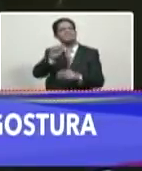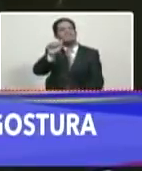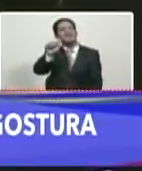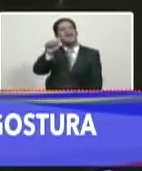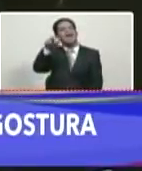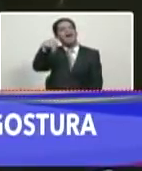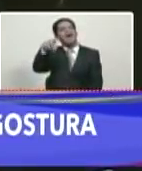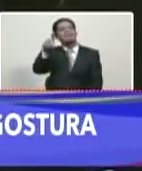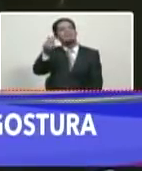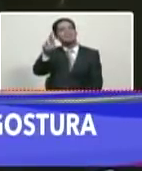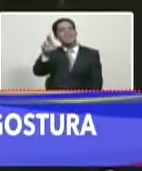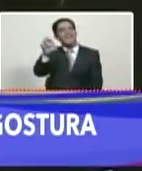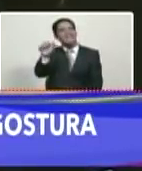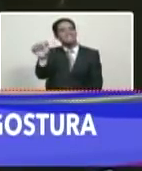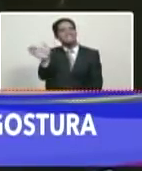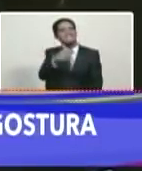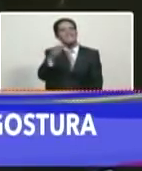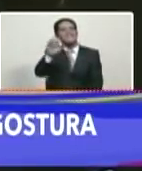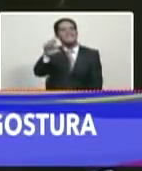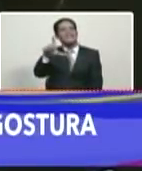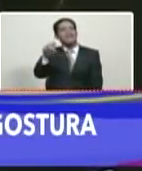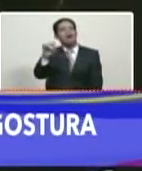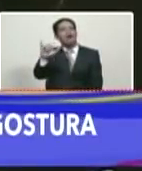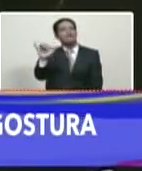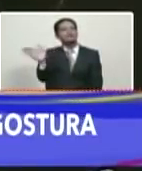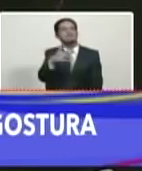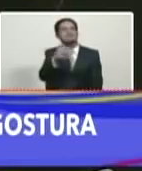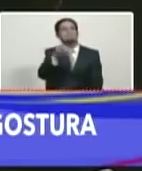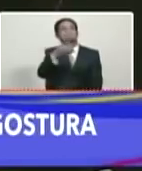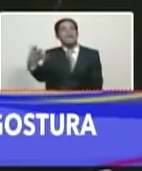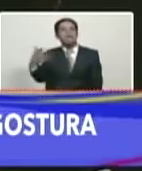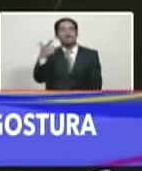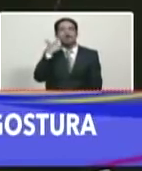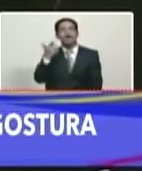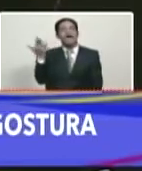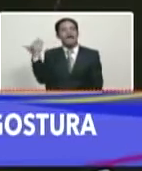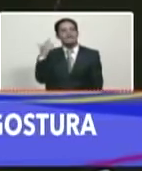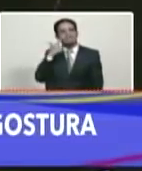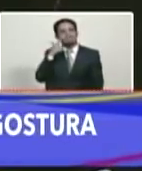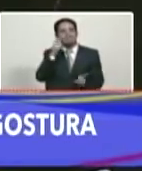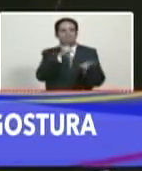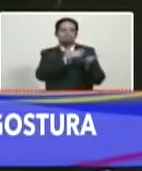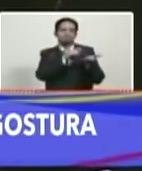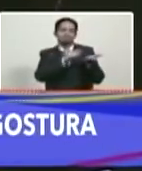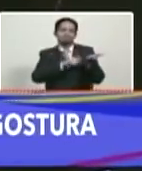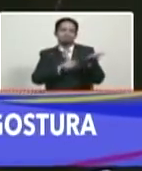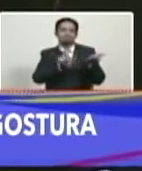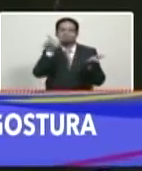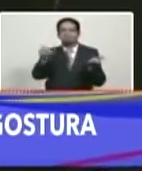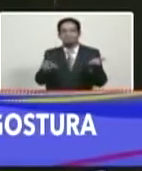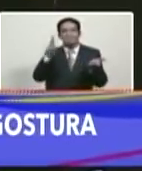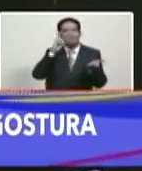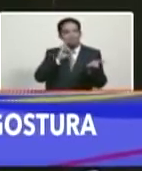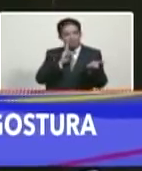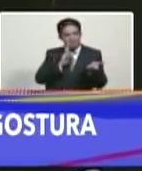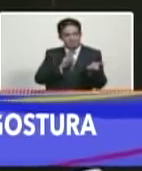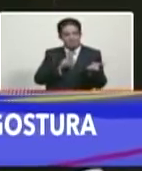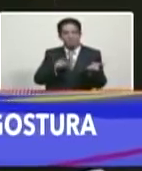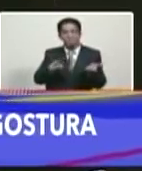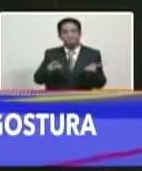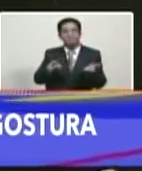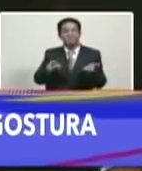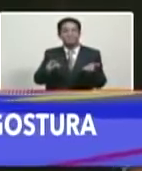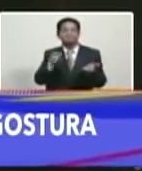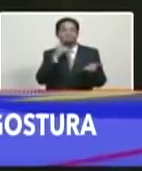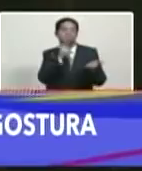desde las riberas del Caribe, le cantó al Bolívar de Angostura y nos dejó su